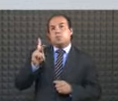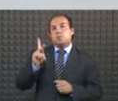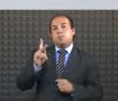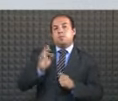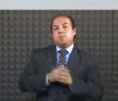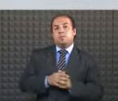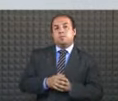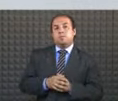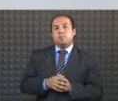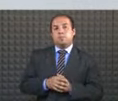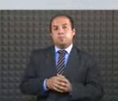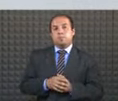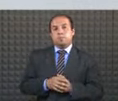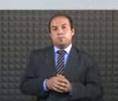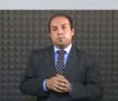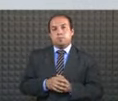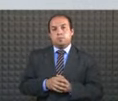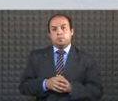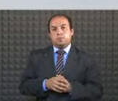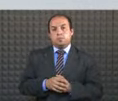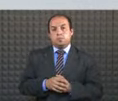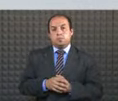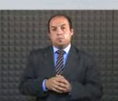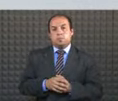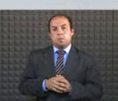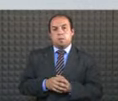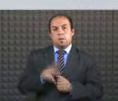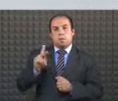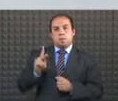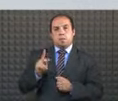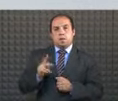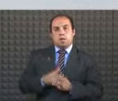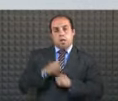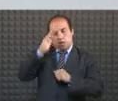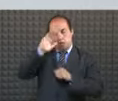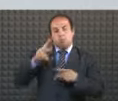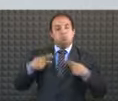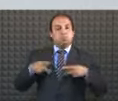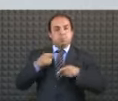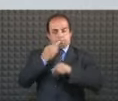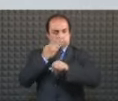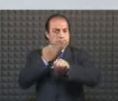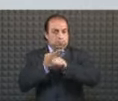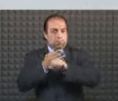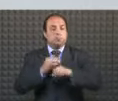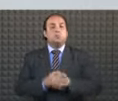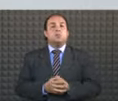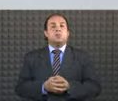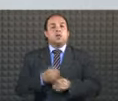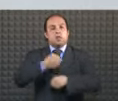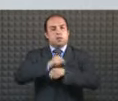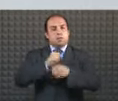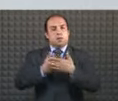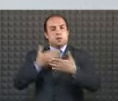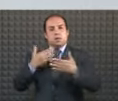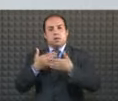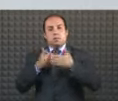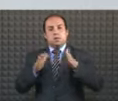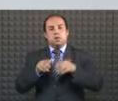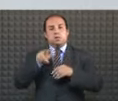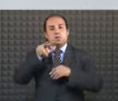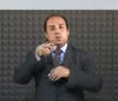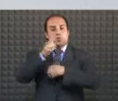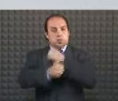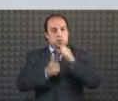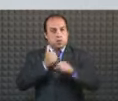consideramos que la gente es responsable. La semana anteriores, cuando se abría los 18 años,